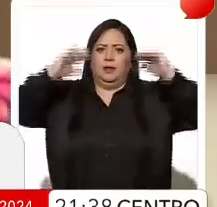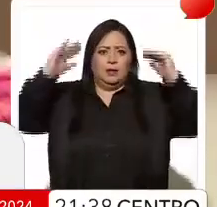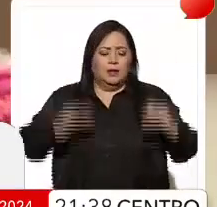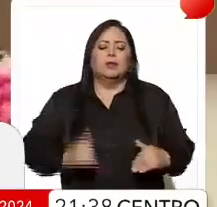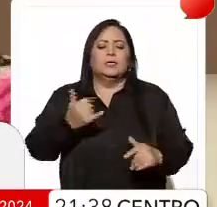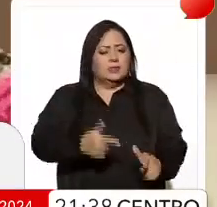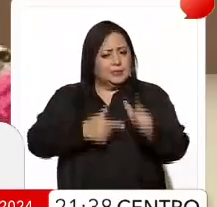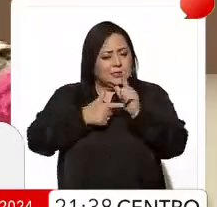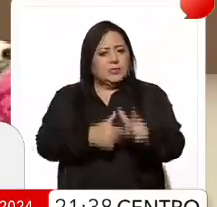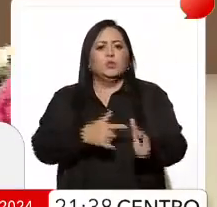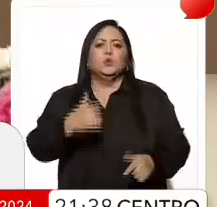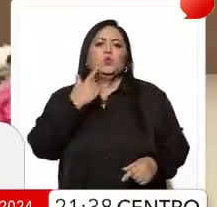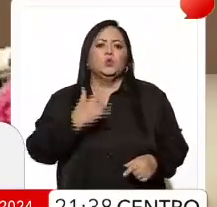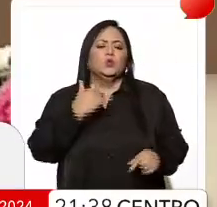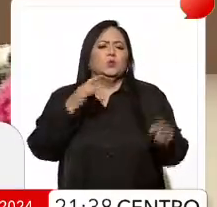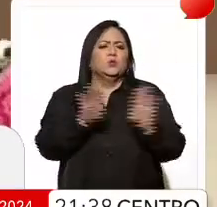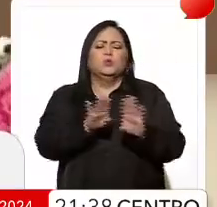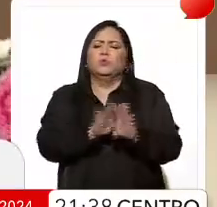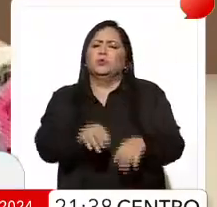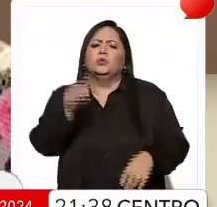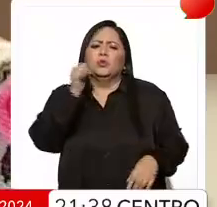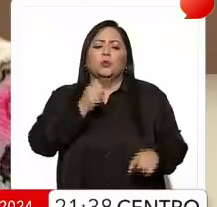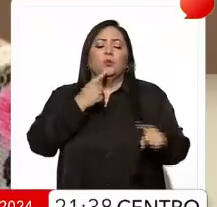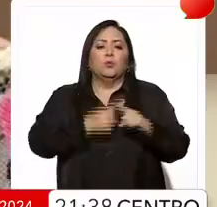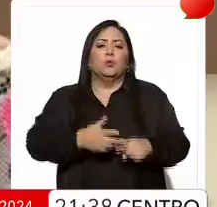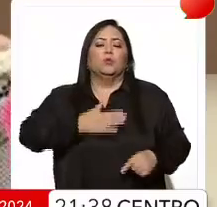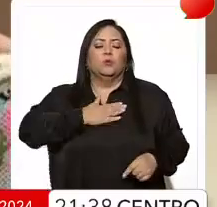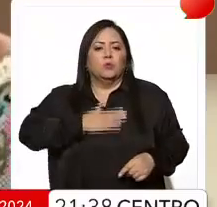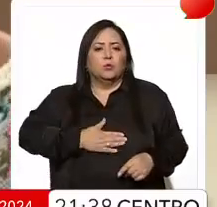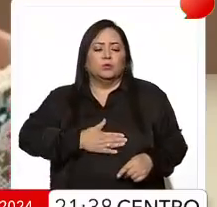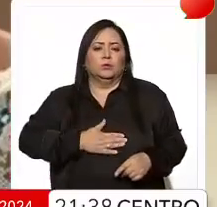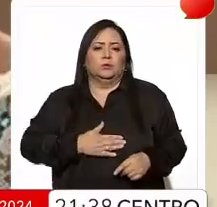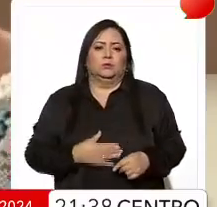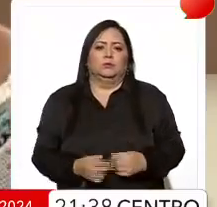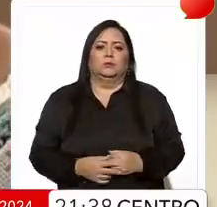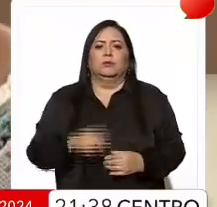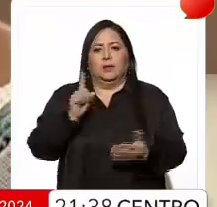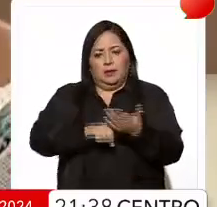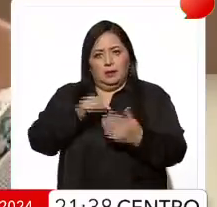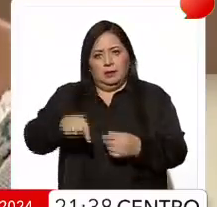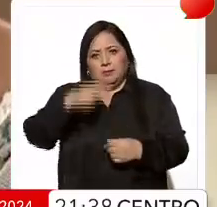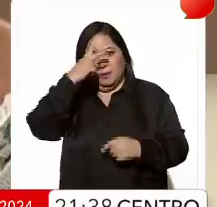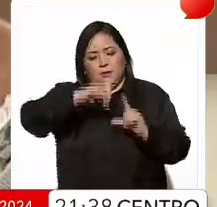que vamos a seguir luchando como siempre por la justicia y la democracia en nuestro país